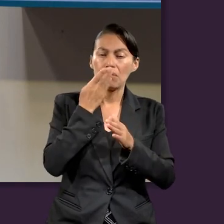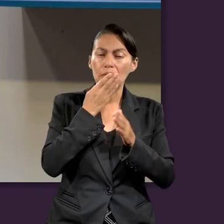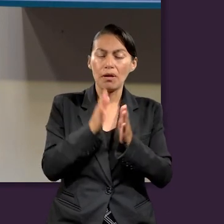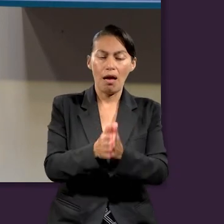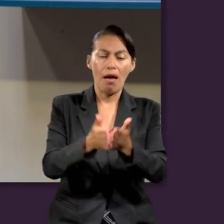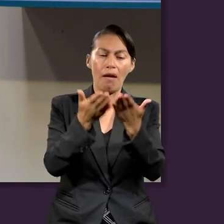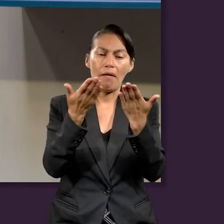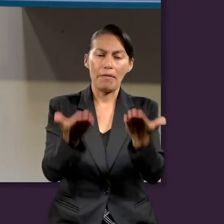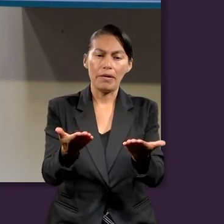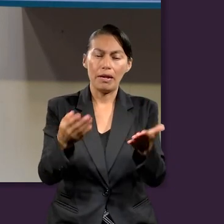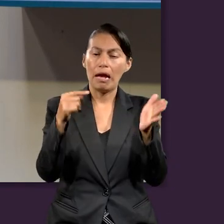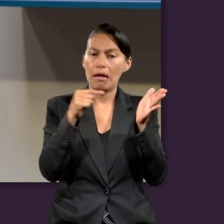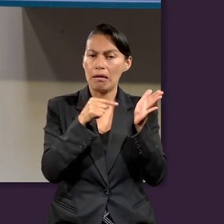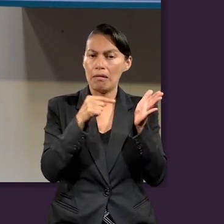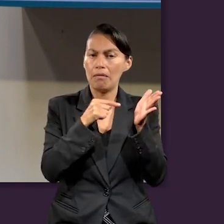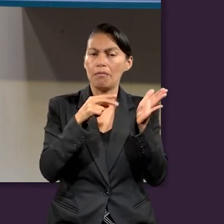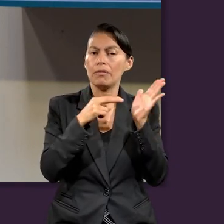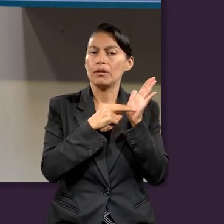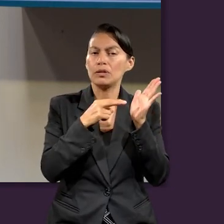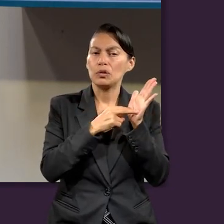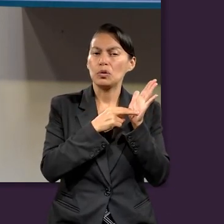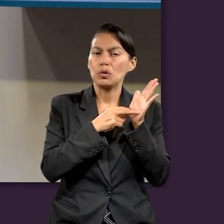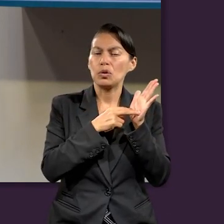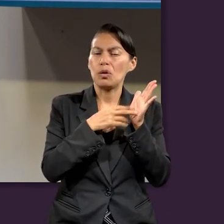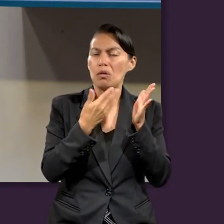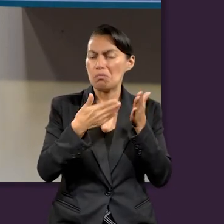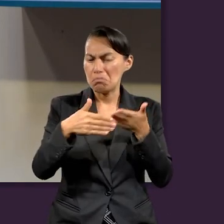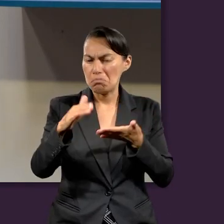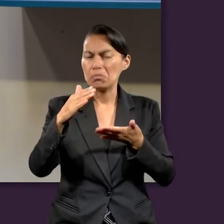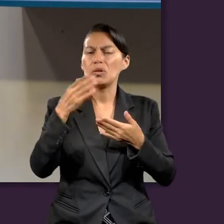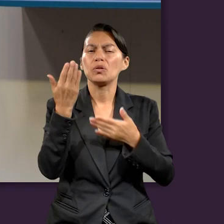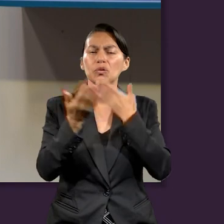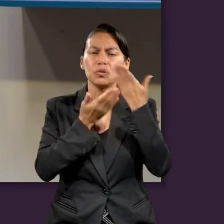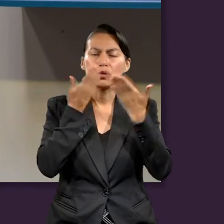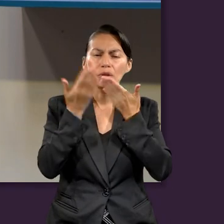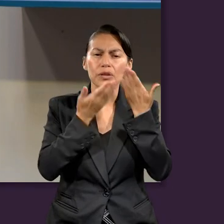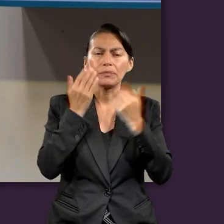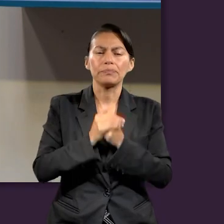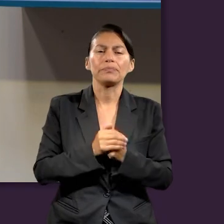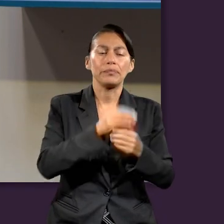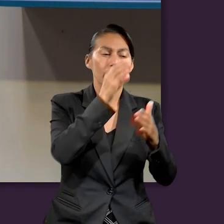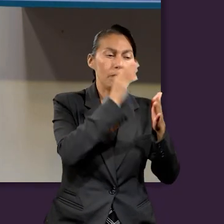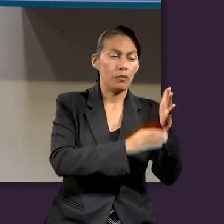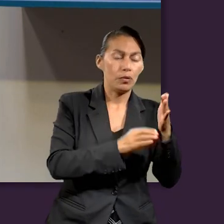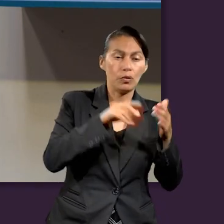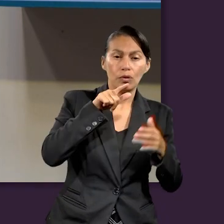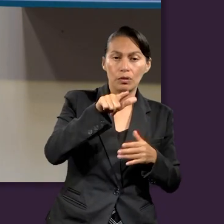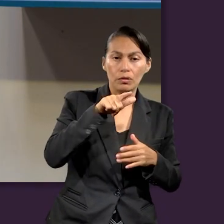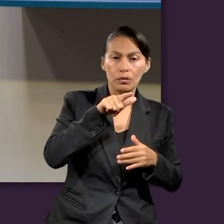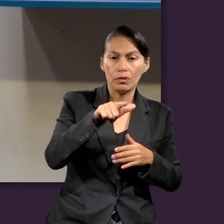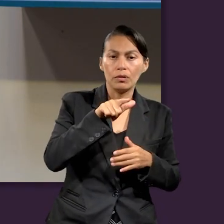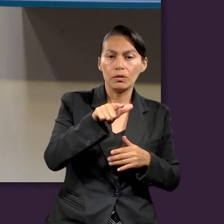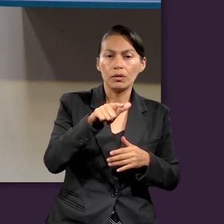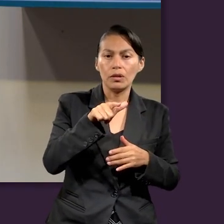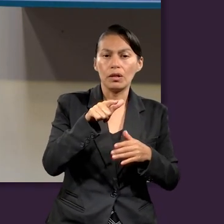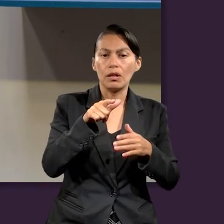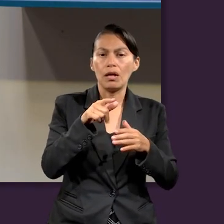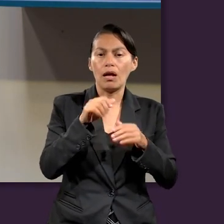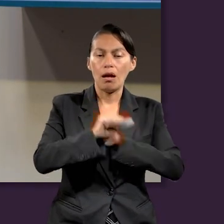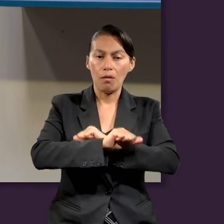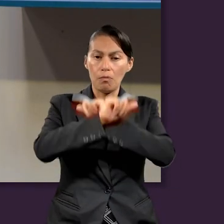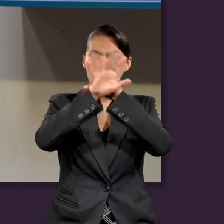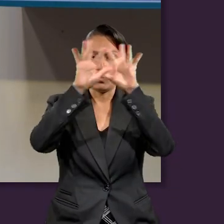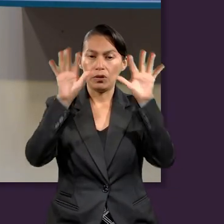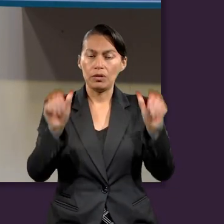el texto que vamos a estar estudiando durante los siguientes minutos. Voy a leer el capítulo 17 del libro de